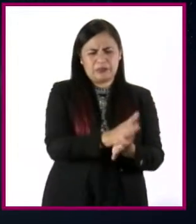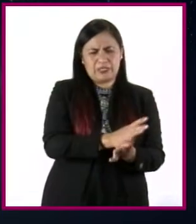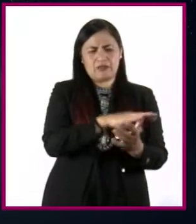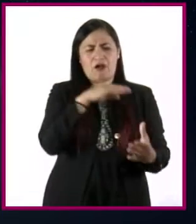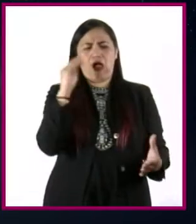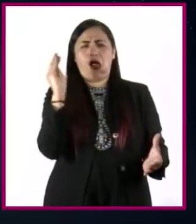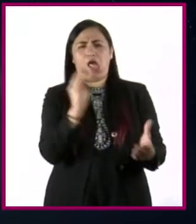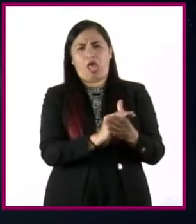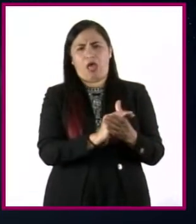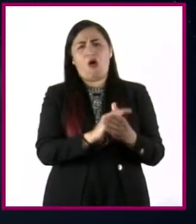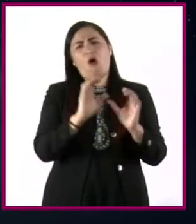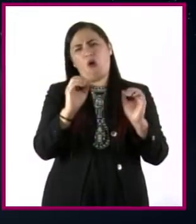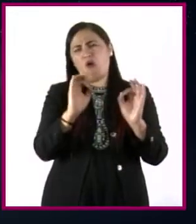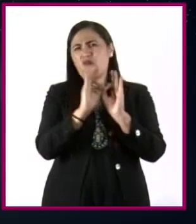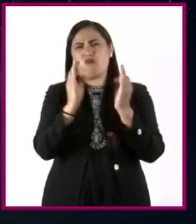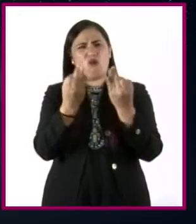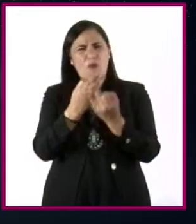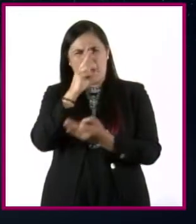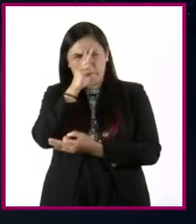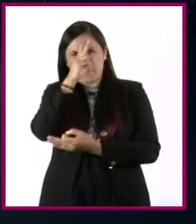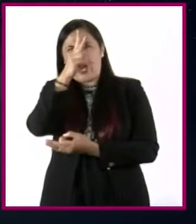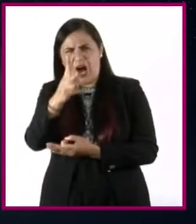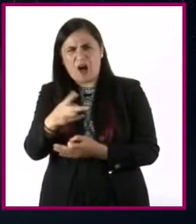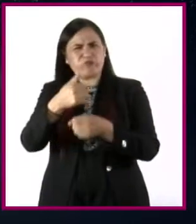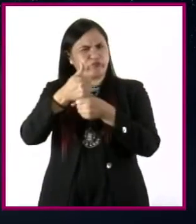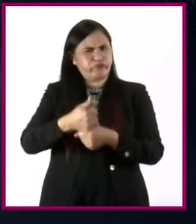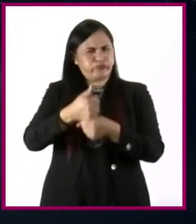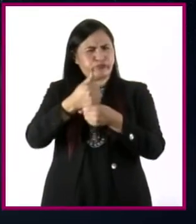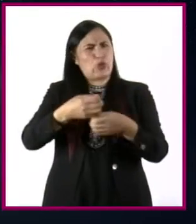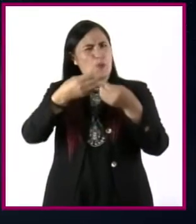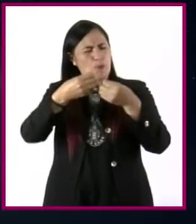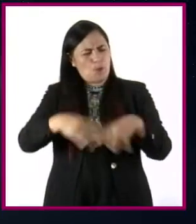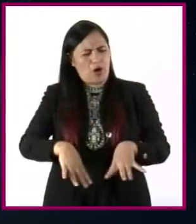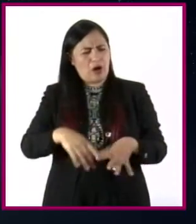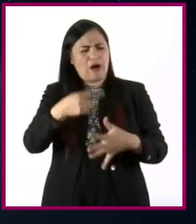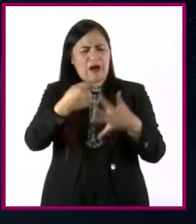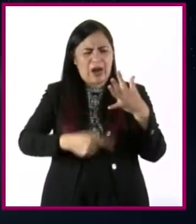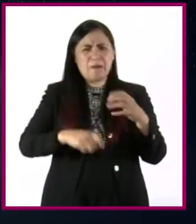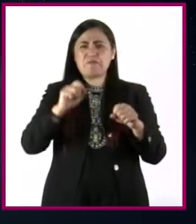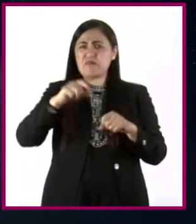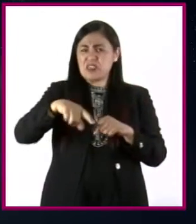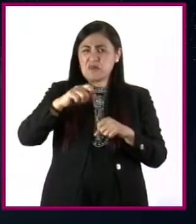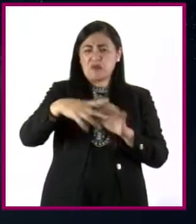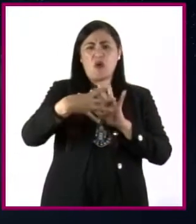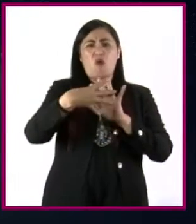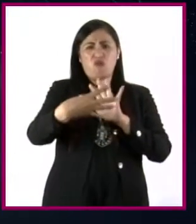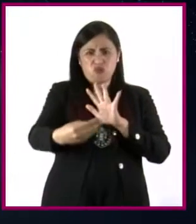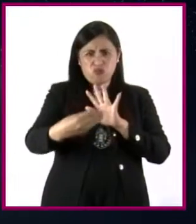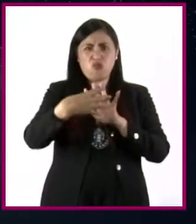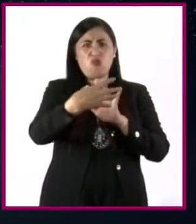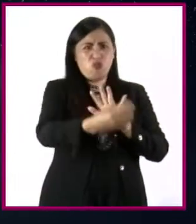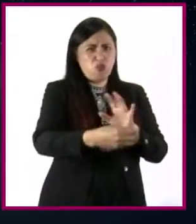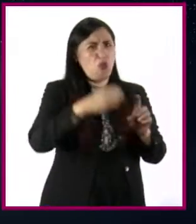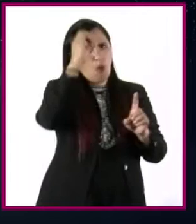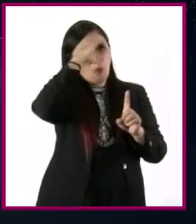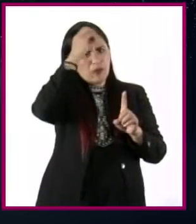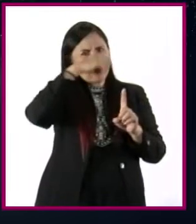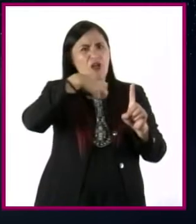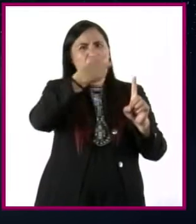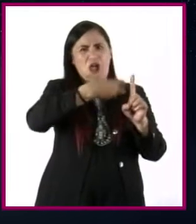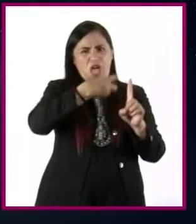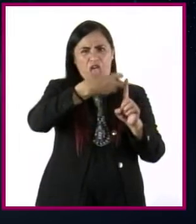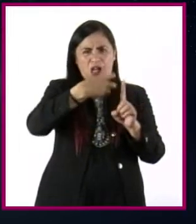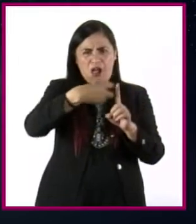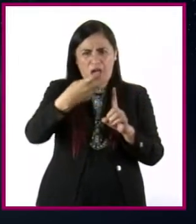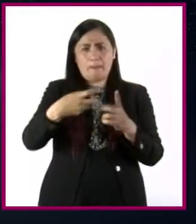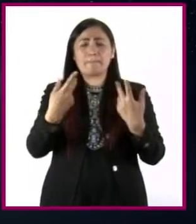y otras formas de violencia que parten de una estructura que reproduce patrones, prejuicios, estereotipos y estigmas